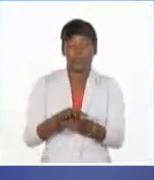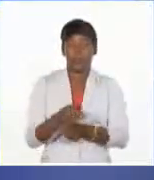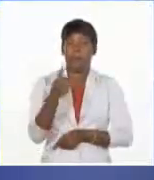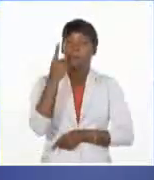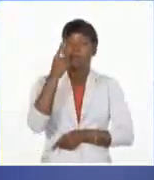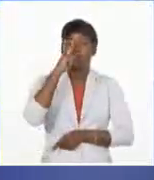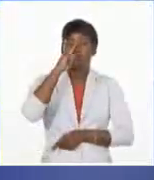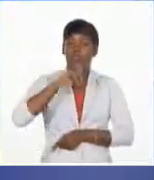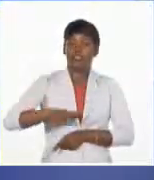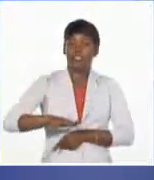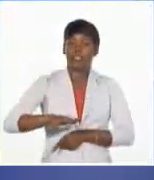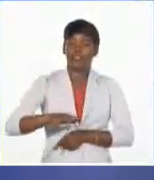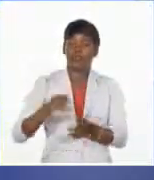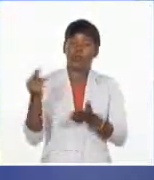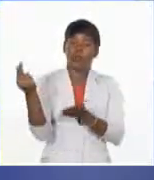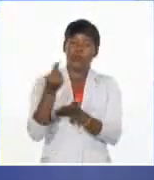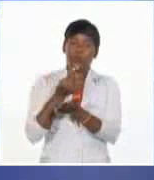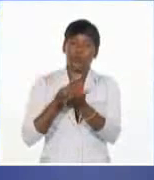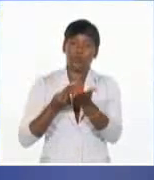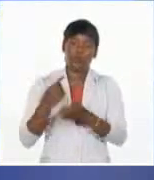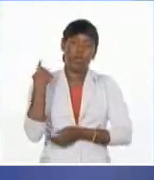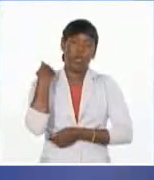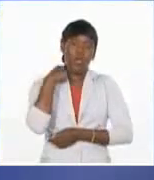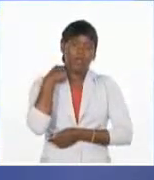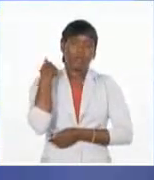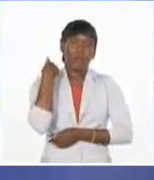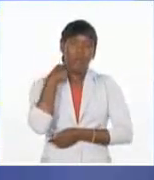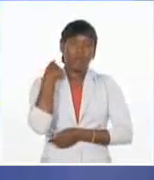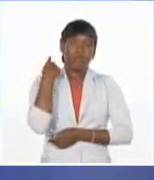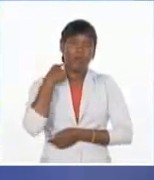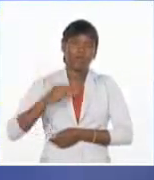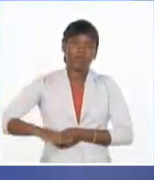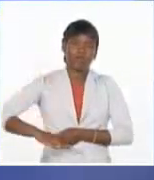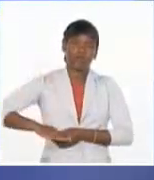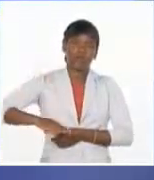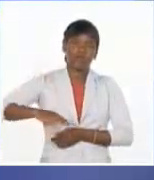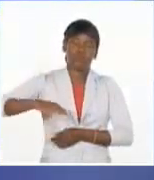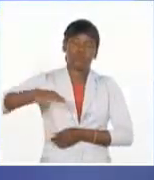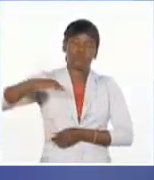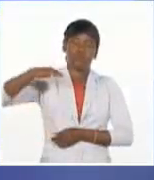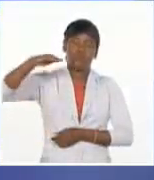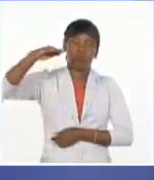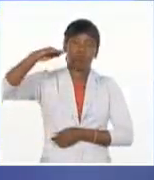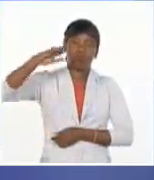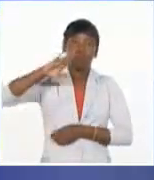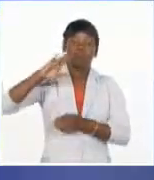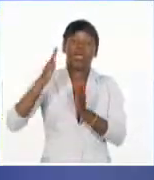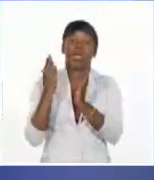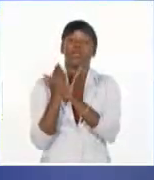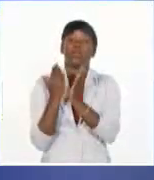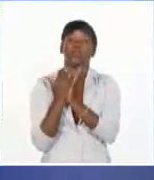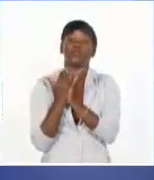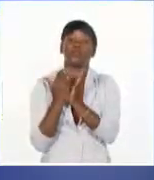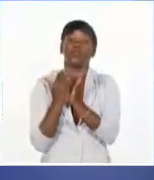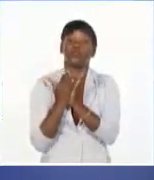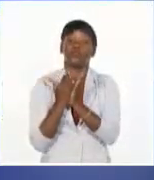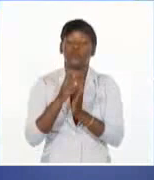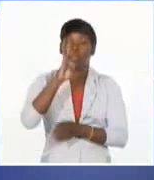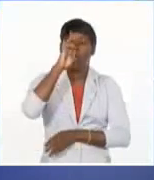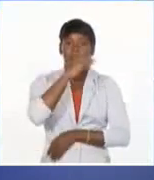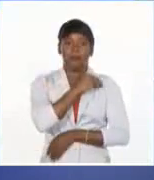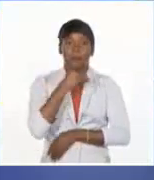hizo soñar. Años más tarde estudió medicina y hoy el doctor Pavel Reyes trabaja en el Instituto Nacional de Oncología